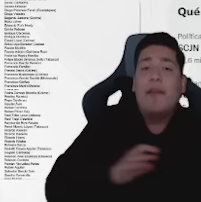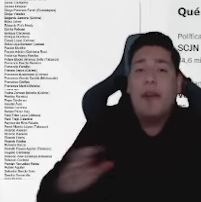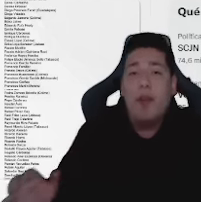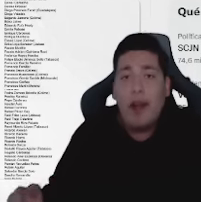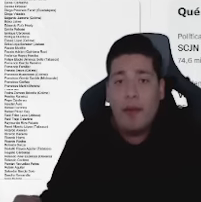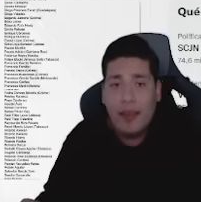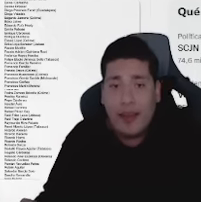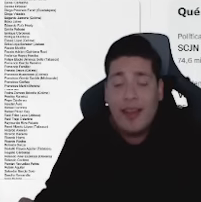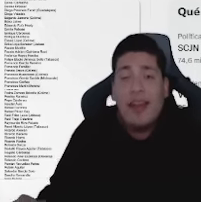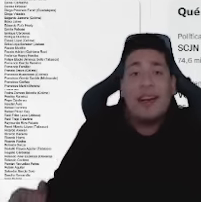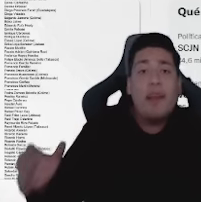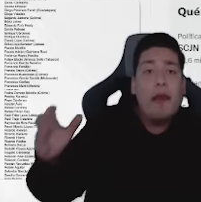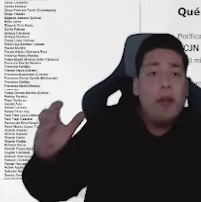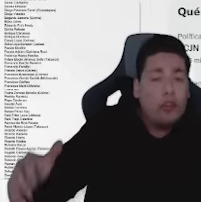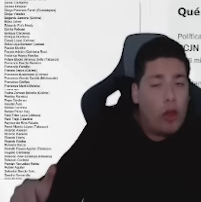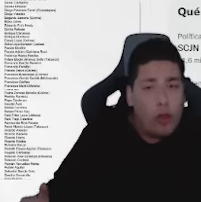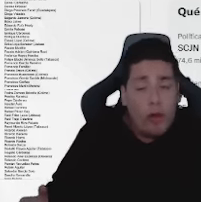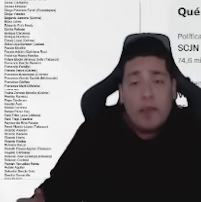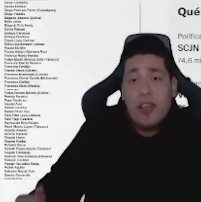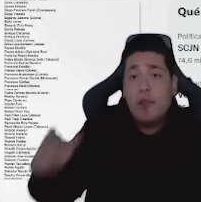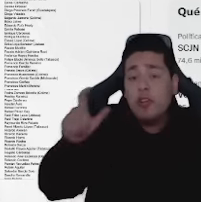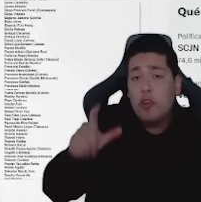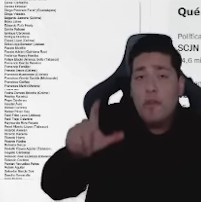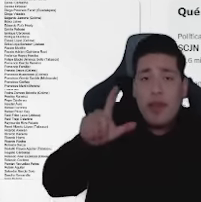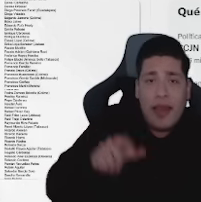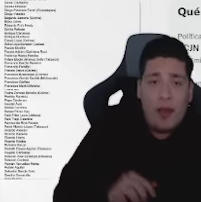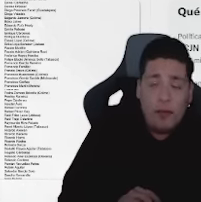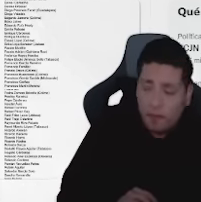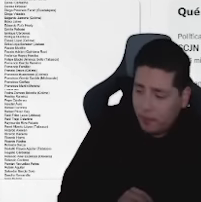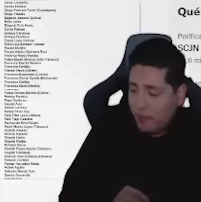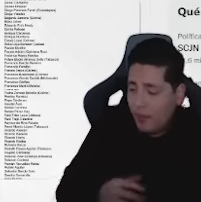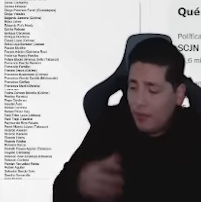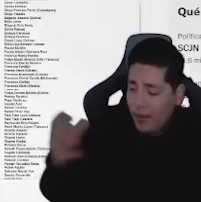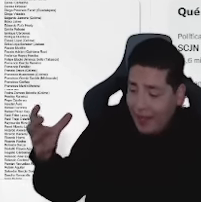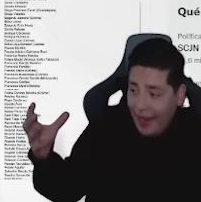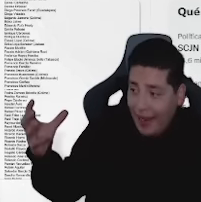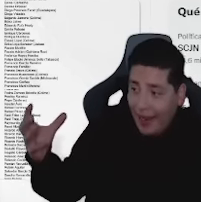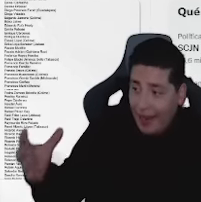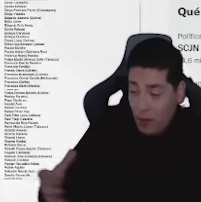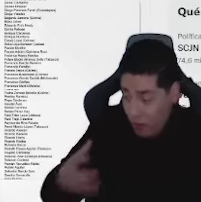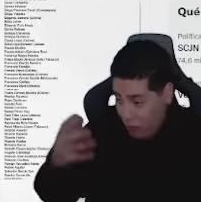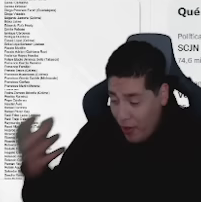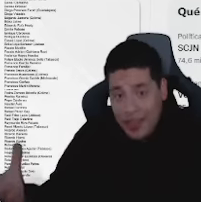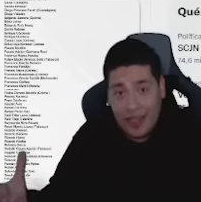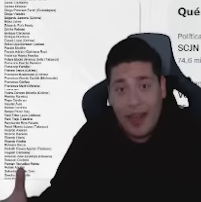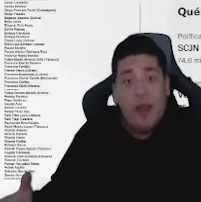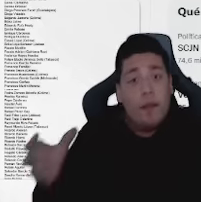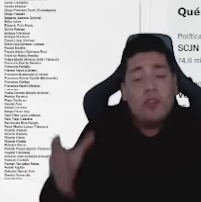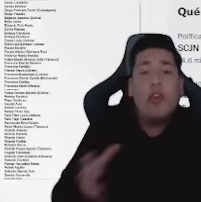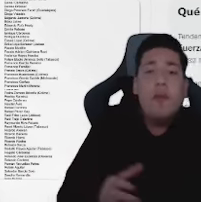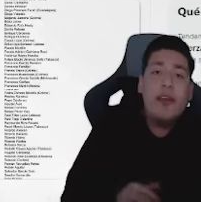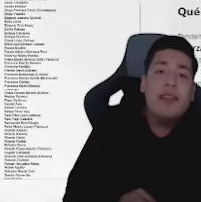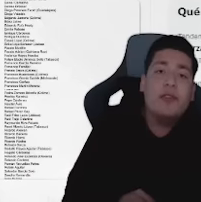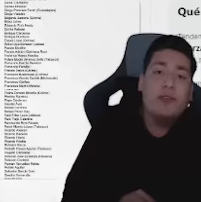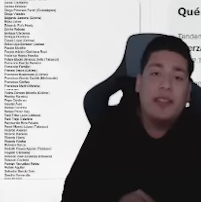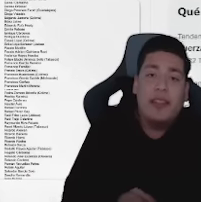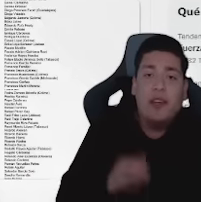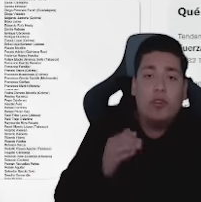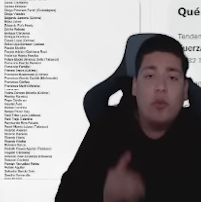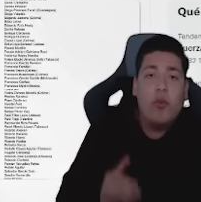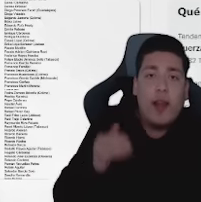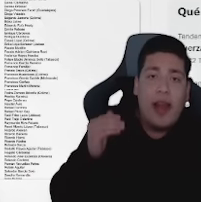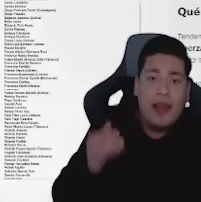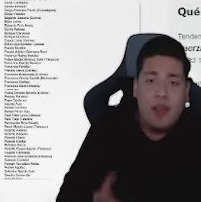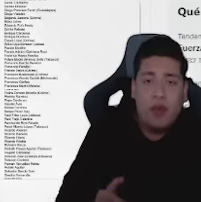reveló la verdad reveló todo y mostró un video que nos muestra pues como estos